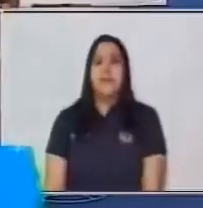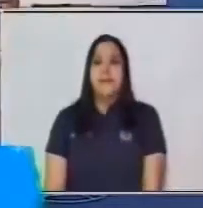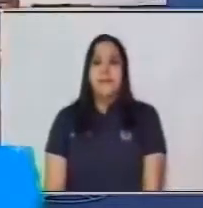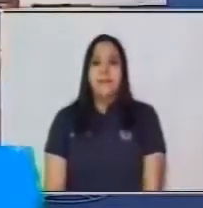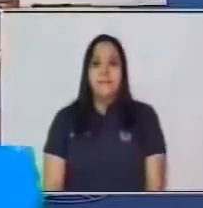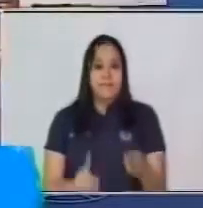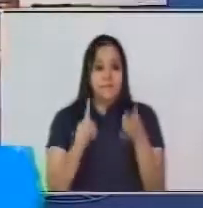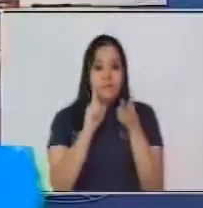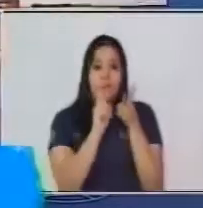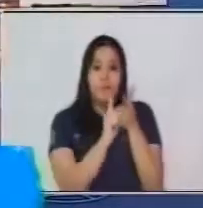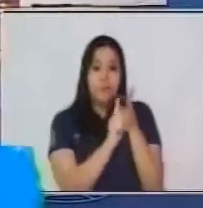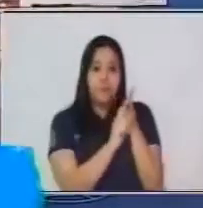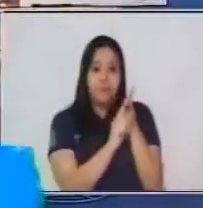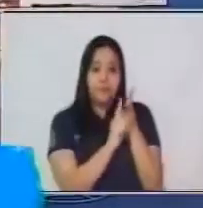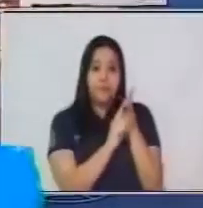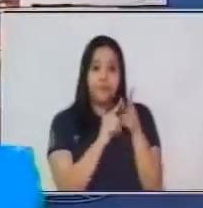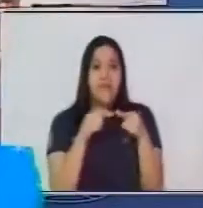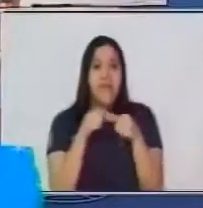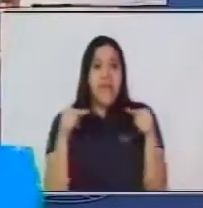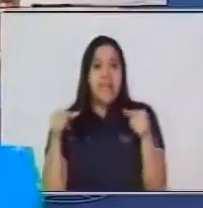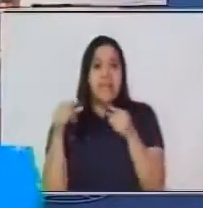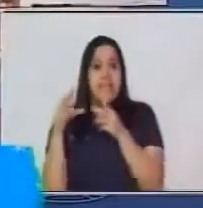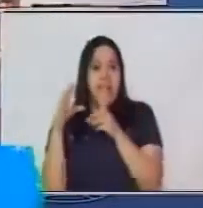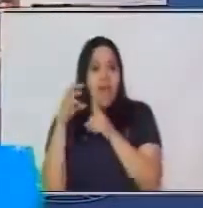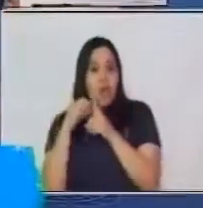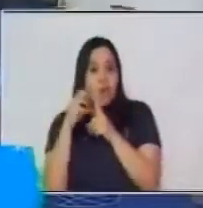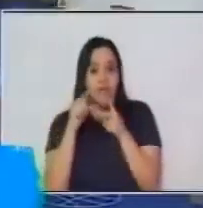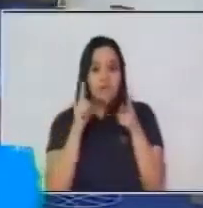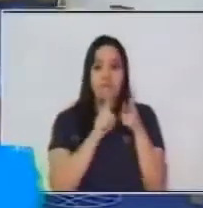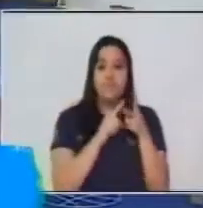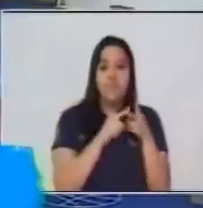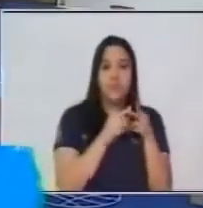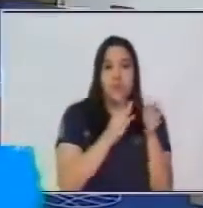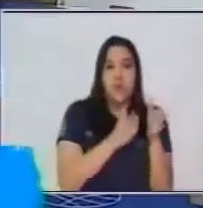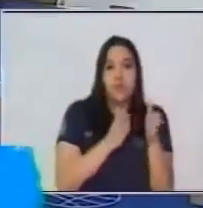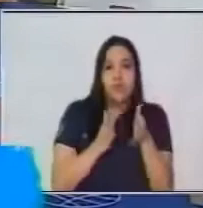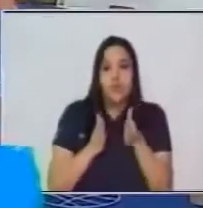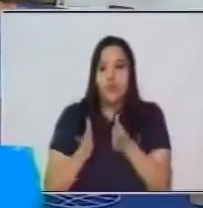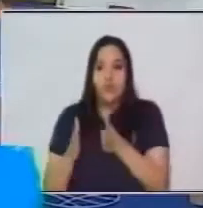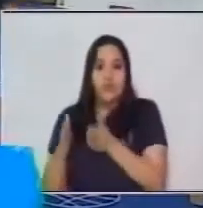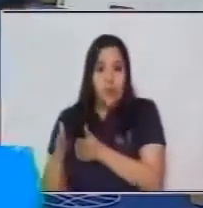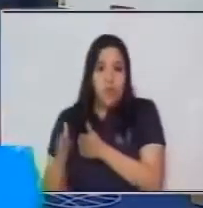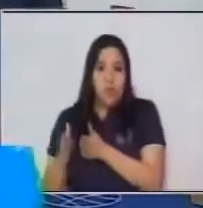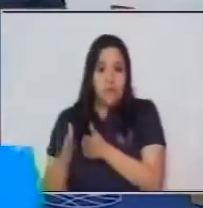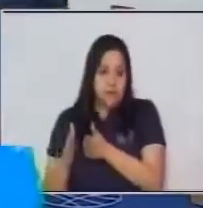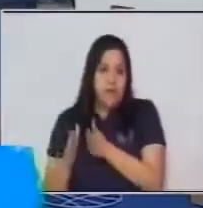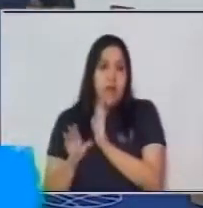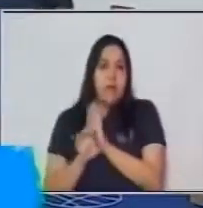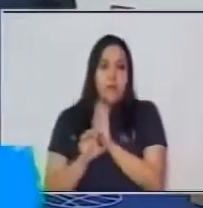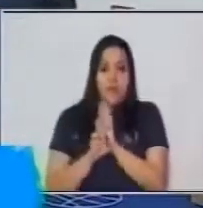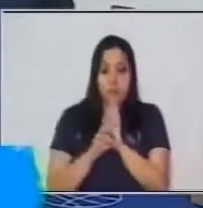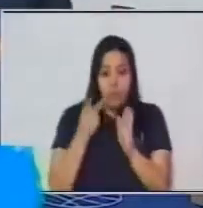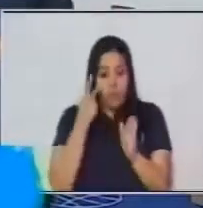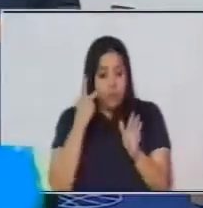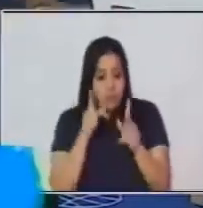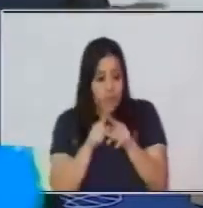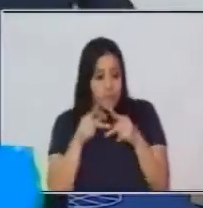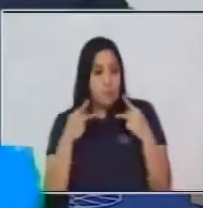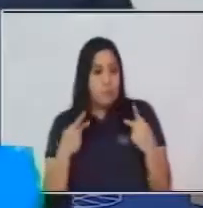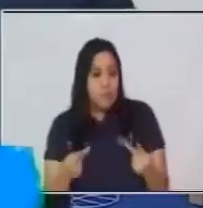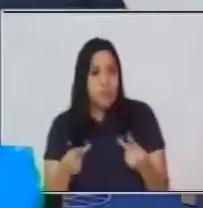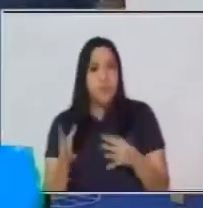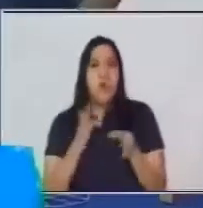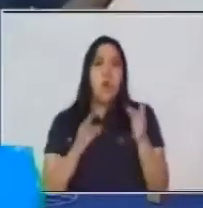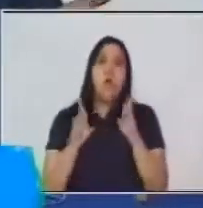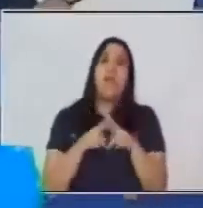La tira cómica, como su nombre lo dice, es una tira, es decir, es secuencia y es periódica, aparece ya sea en prensa, en revistas, mientras